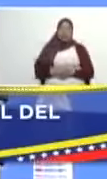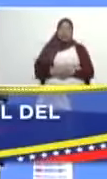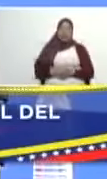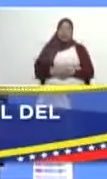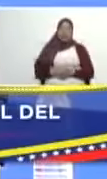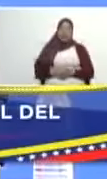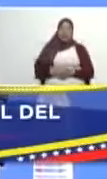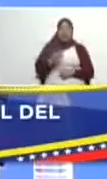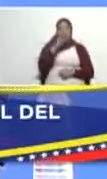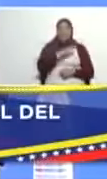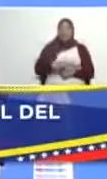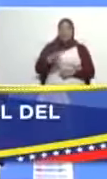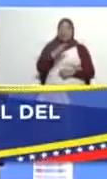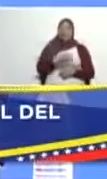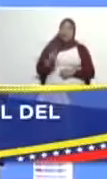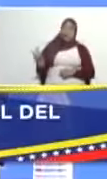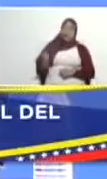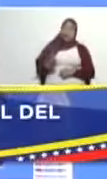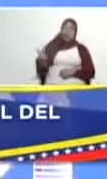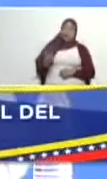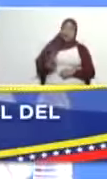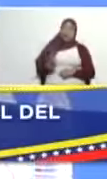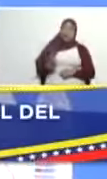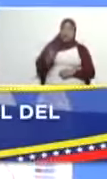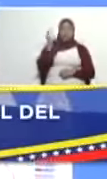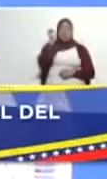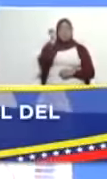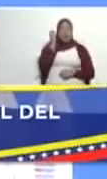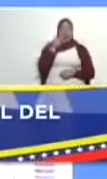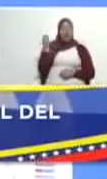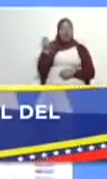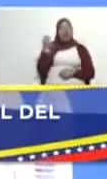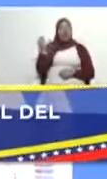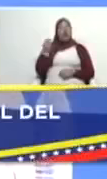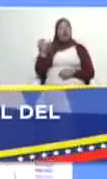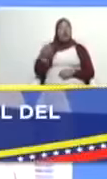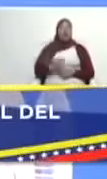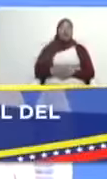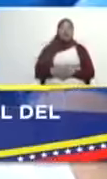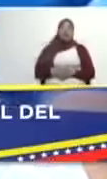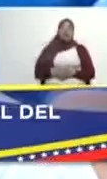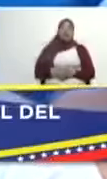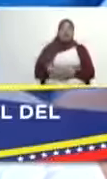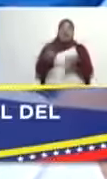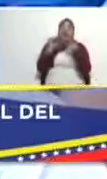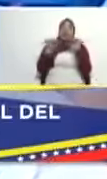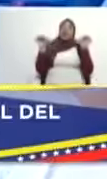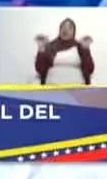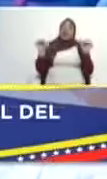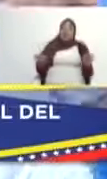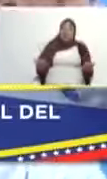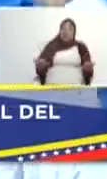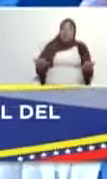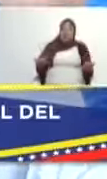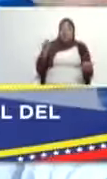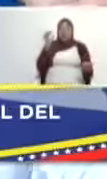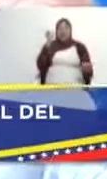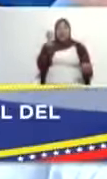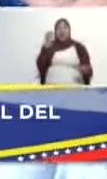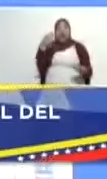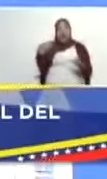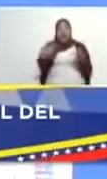Con la gran misión Venezuela Joven, tenemos un sistema de una